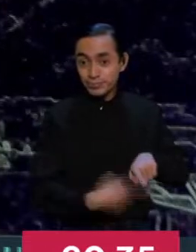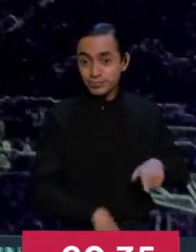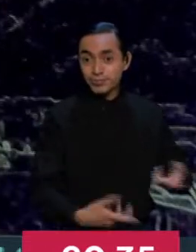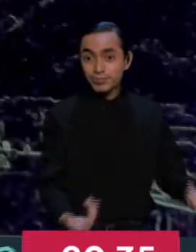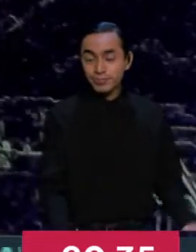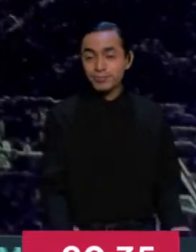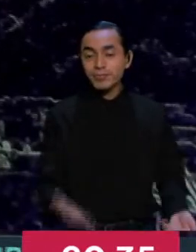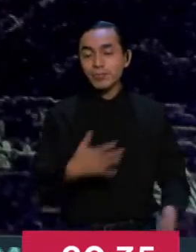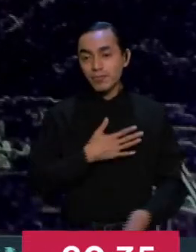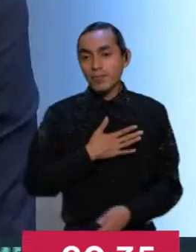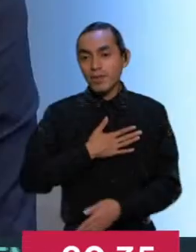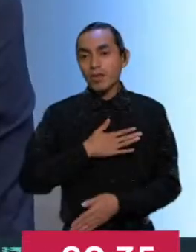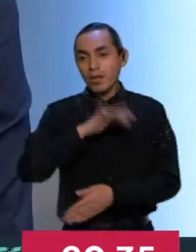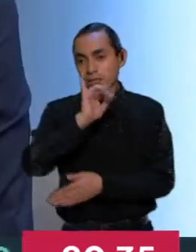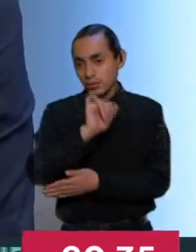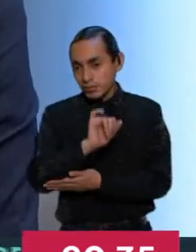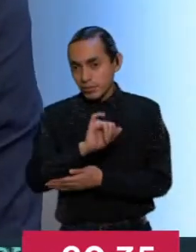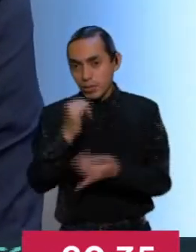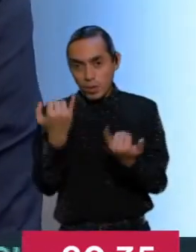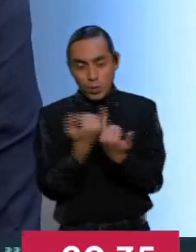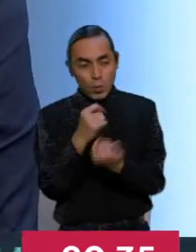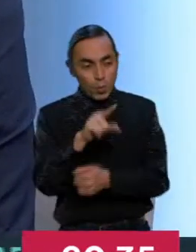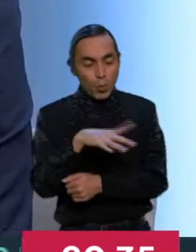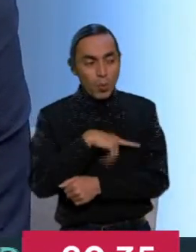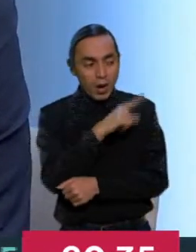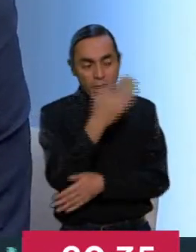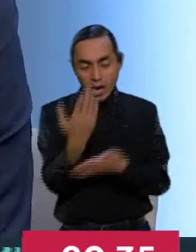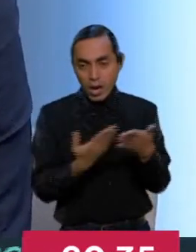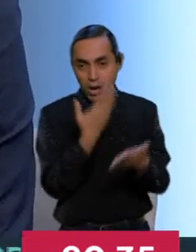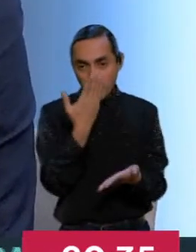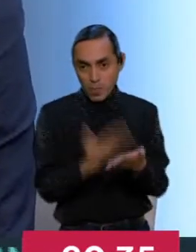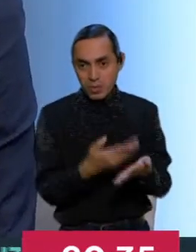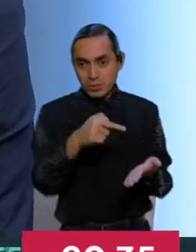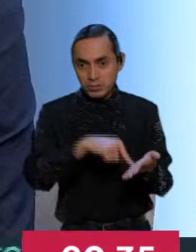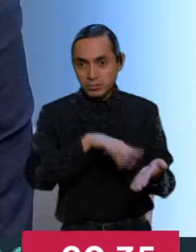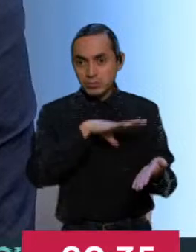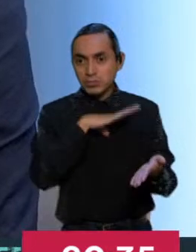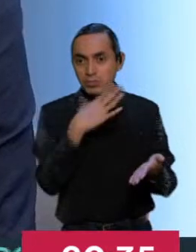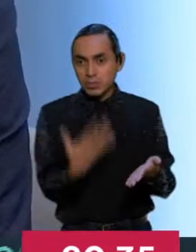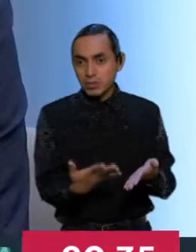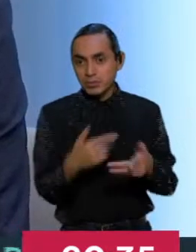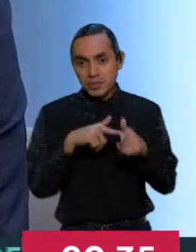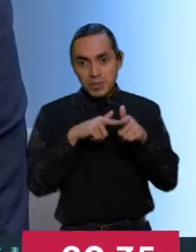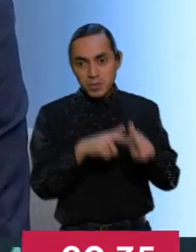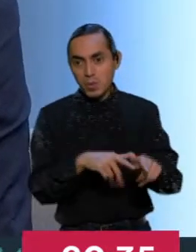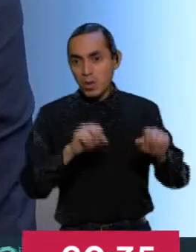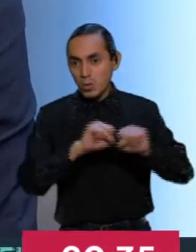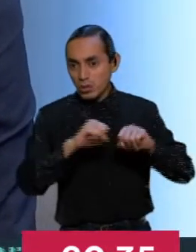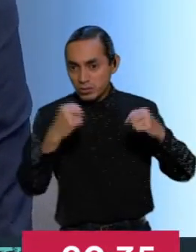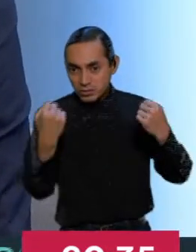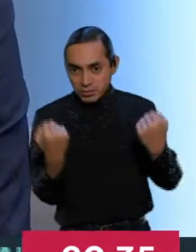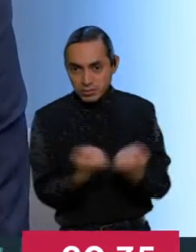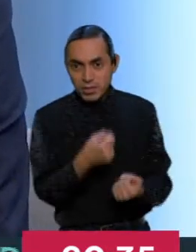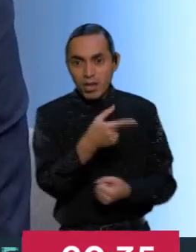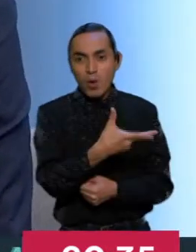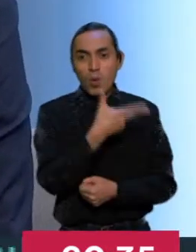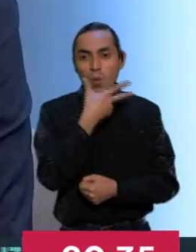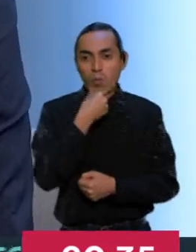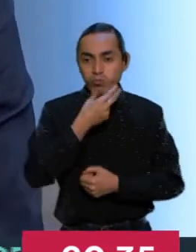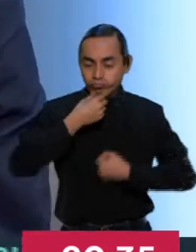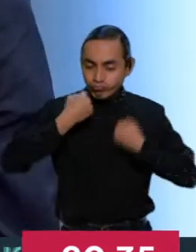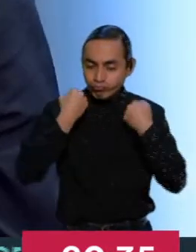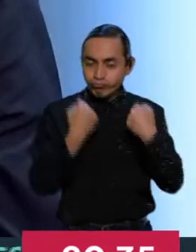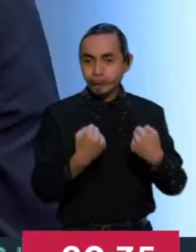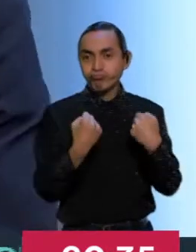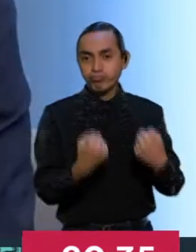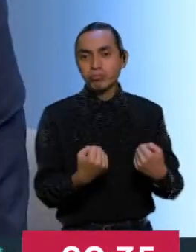Sí, yo insistiría también en eso que plantea Estrella respecto a que seguimos siendo una sociedad profundamente machista.